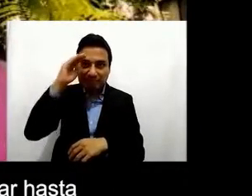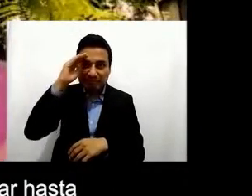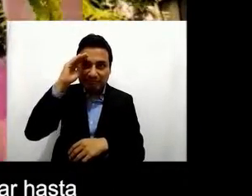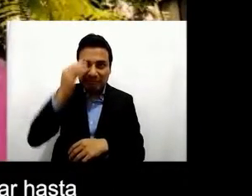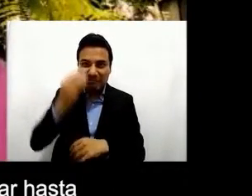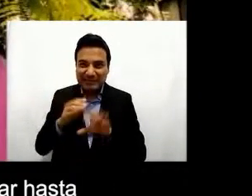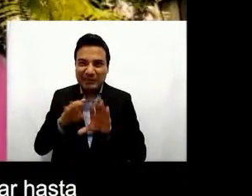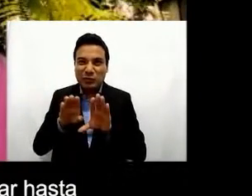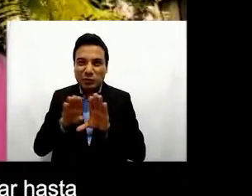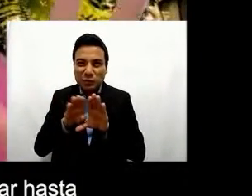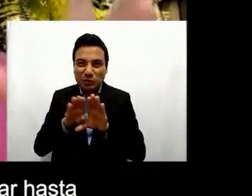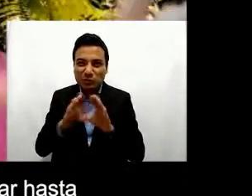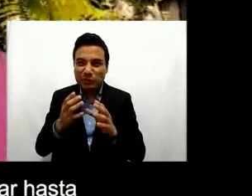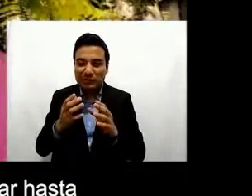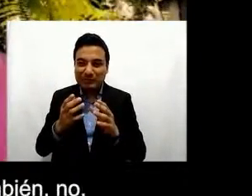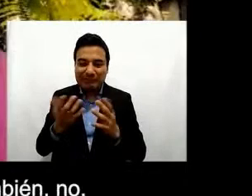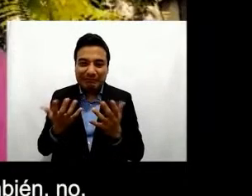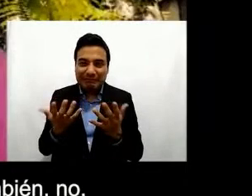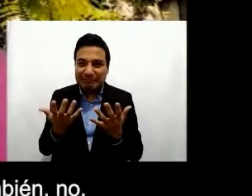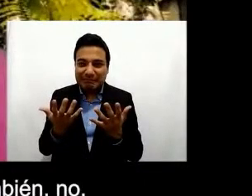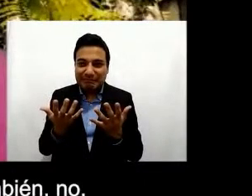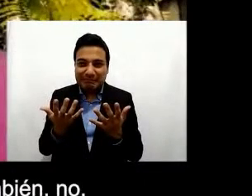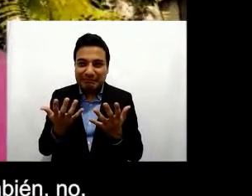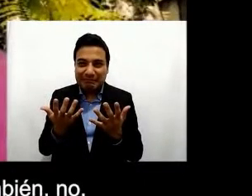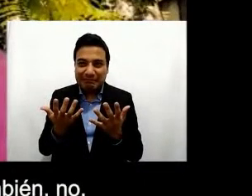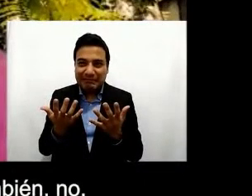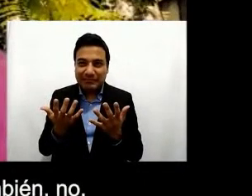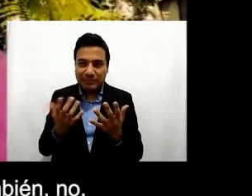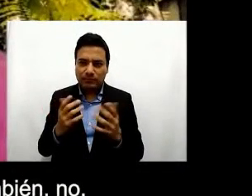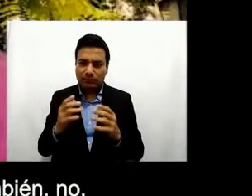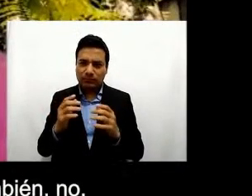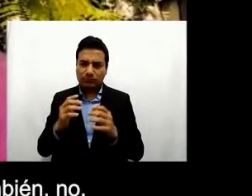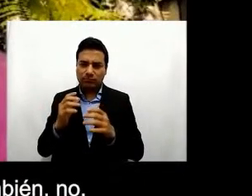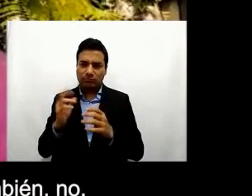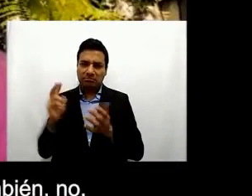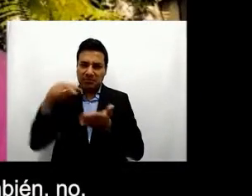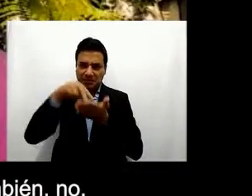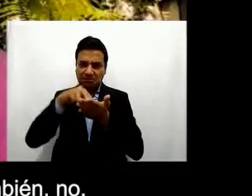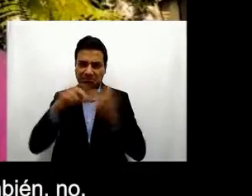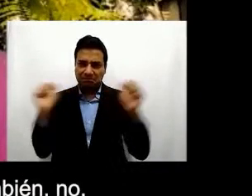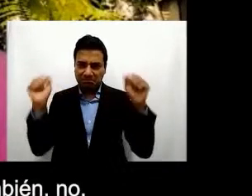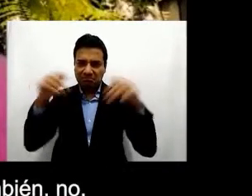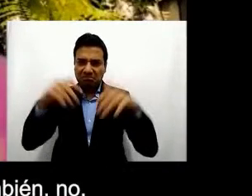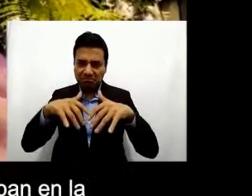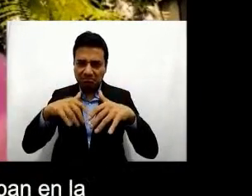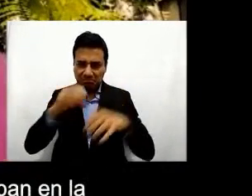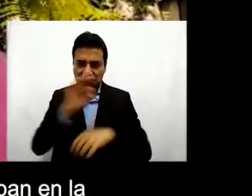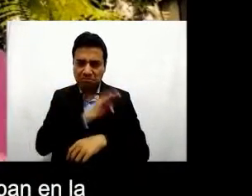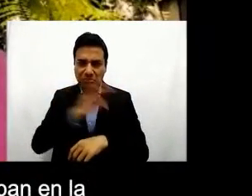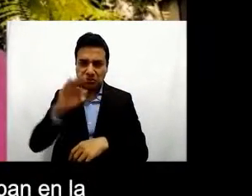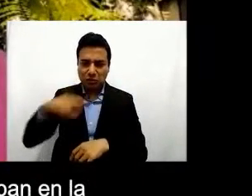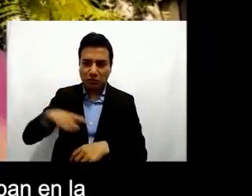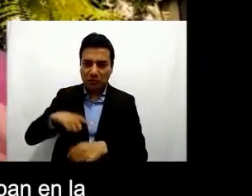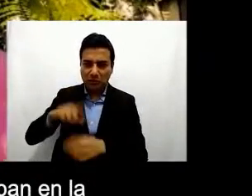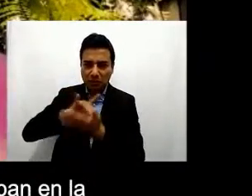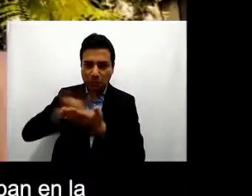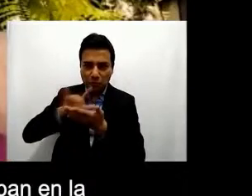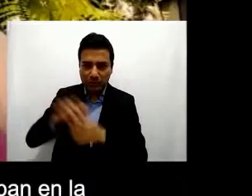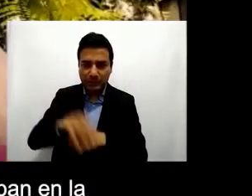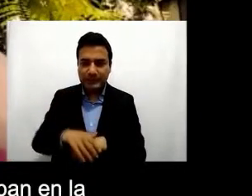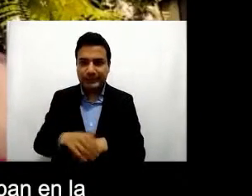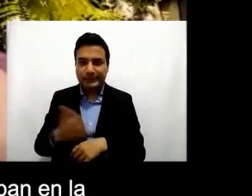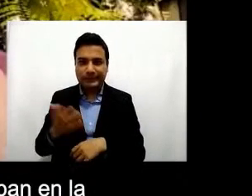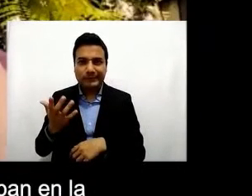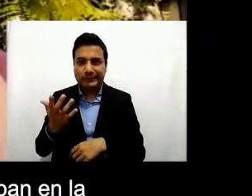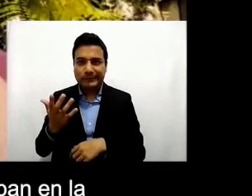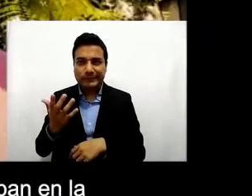esta virtualidad, estos procesos que en la presencialidad se pueden seguir teniendo también, ¿no? Estas herramientas, Miro, Jamboard, esto